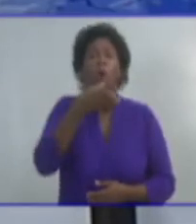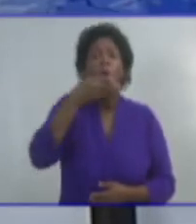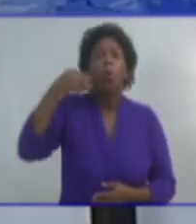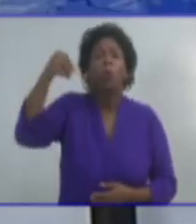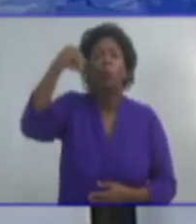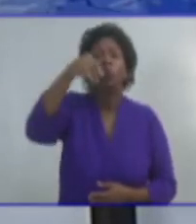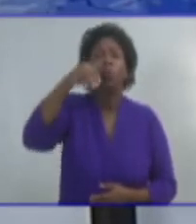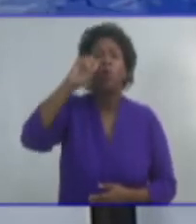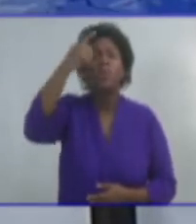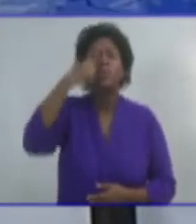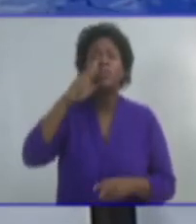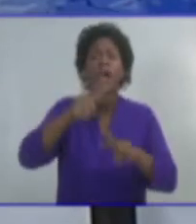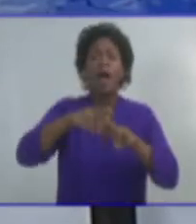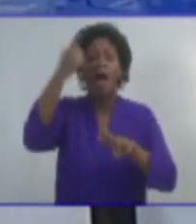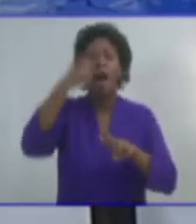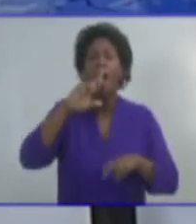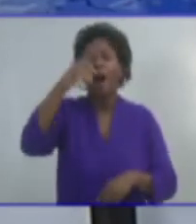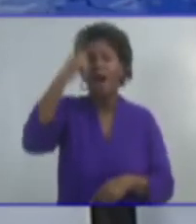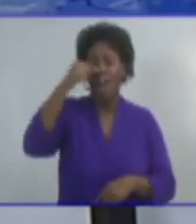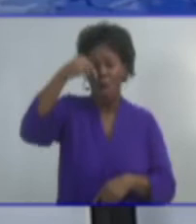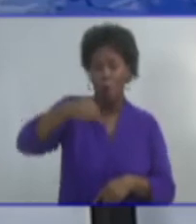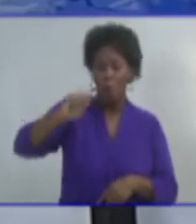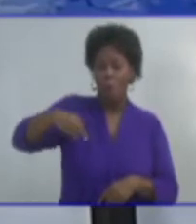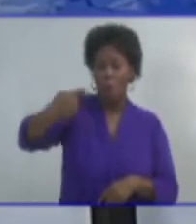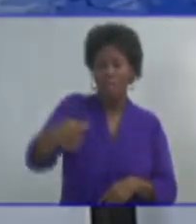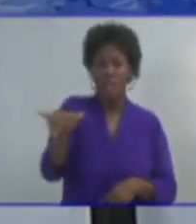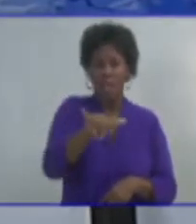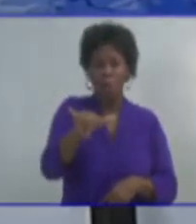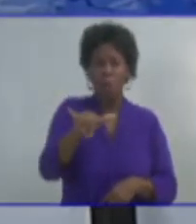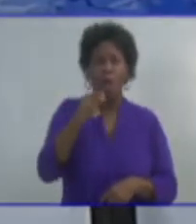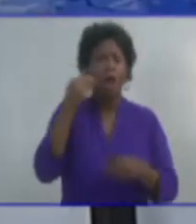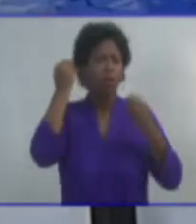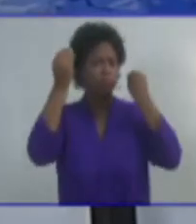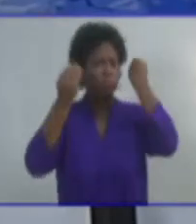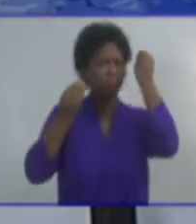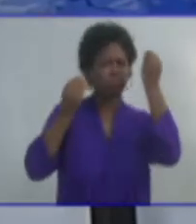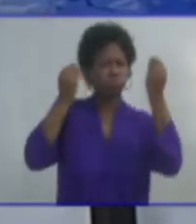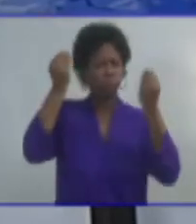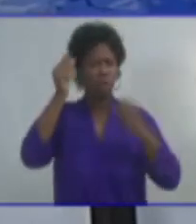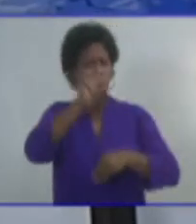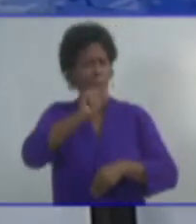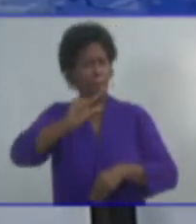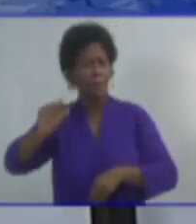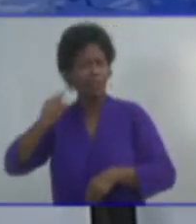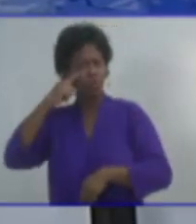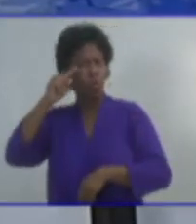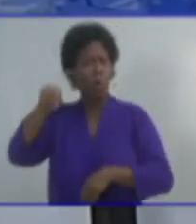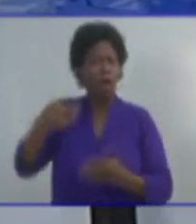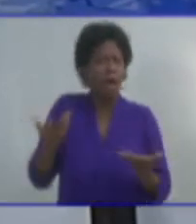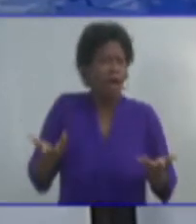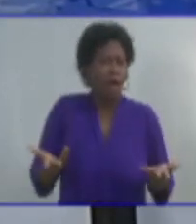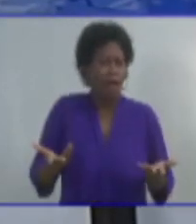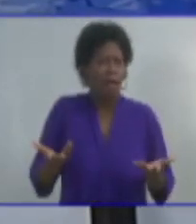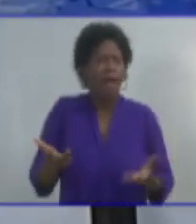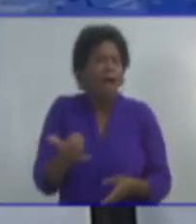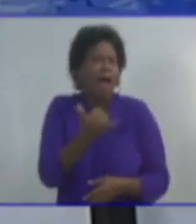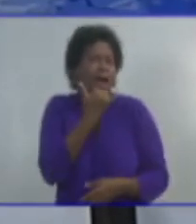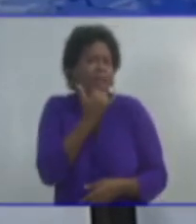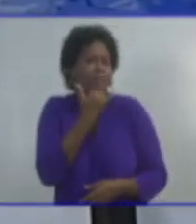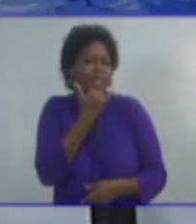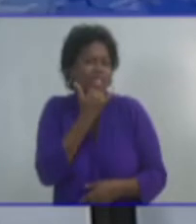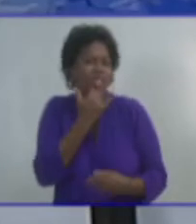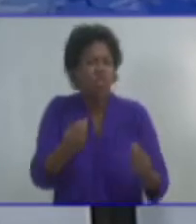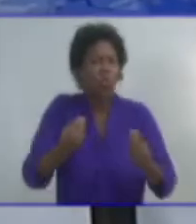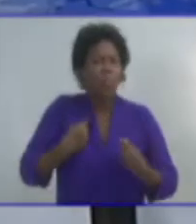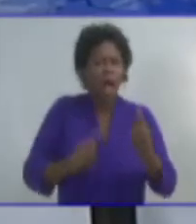hoy y mañana fundamentalmente, ha existido alguna preocupación en la población por las posibles afectaciones que puedan